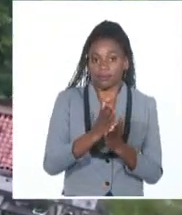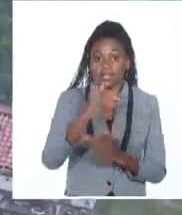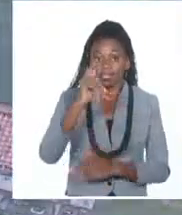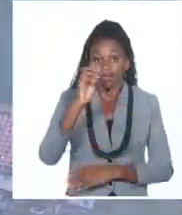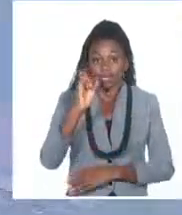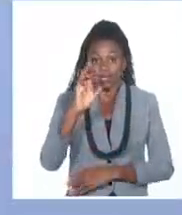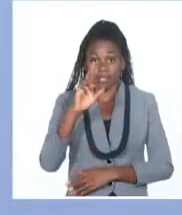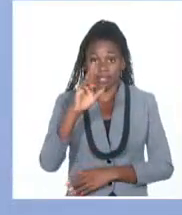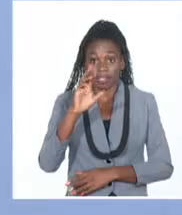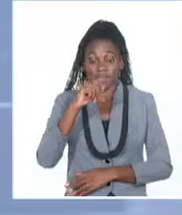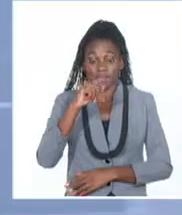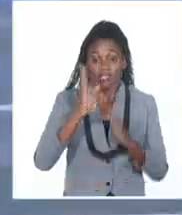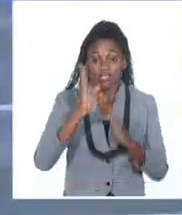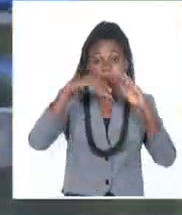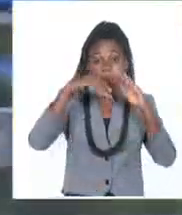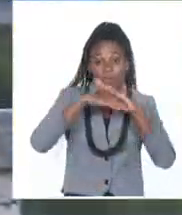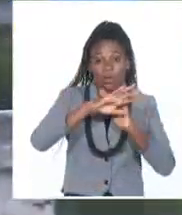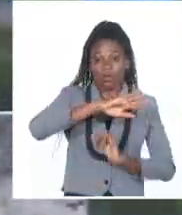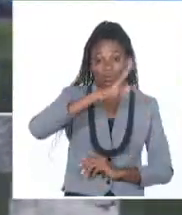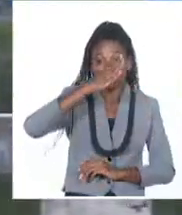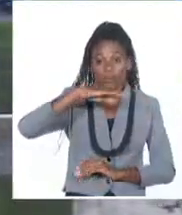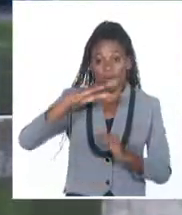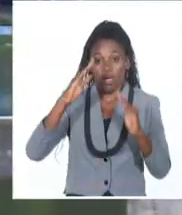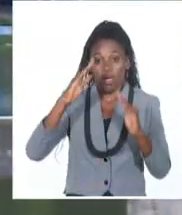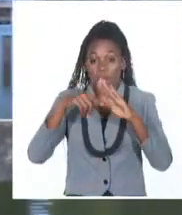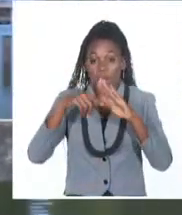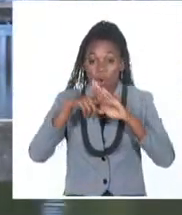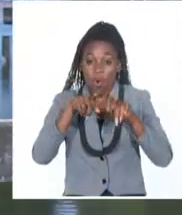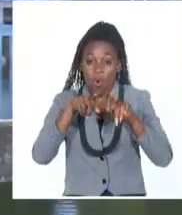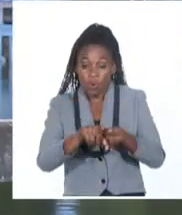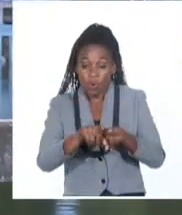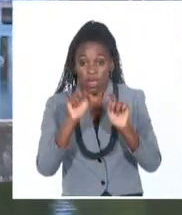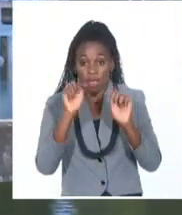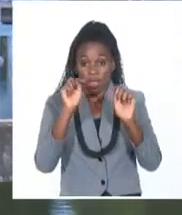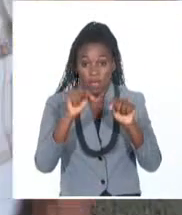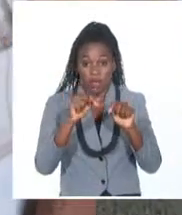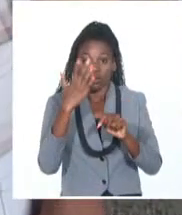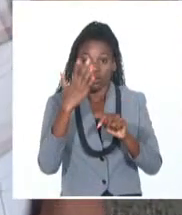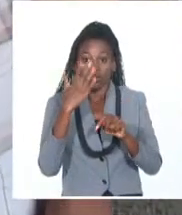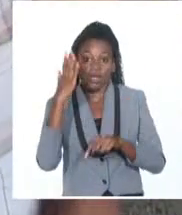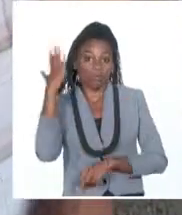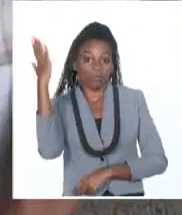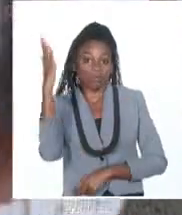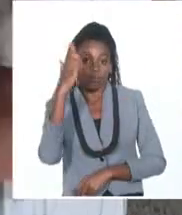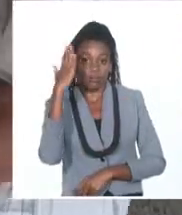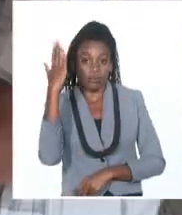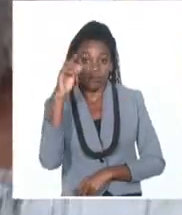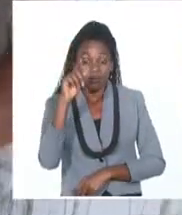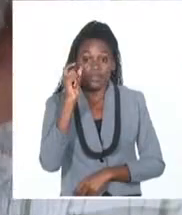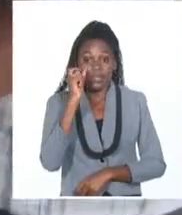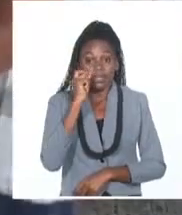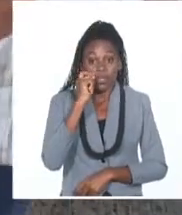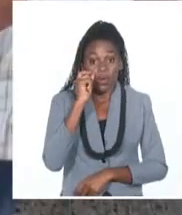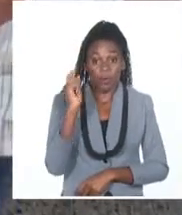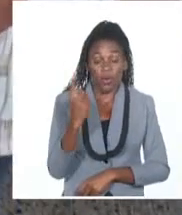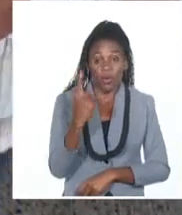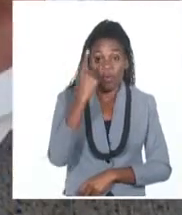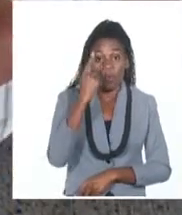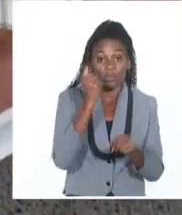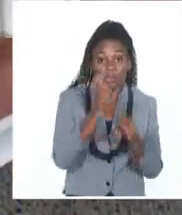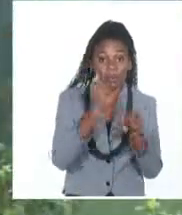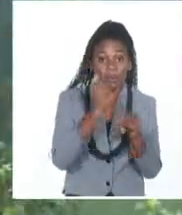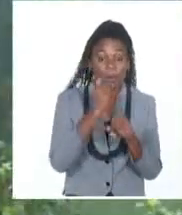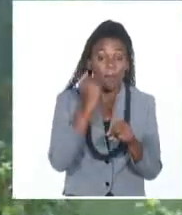entre lomas, donde sus habitantes conviven armónicamente con el entorno. Cirilo Rodríguez fue uno de los obreros que ayudó